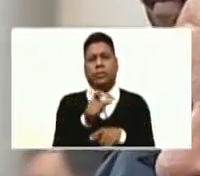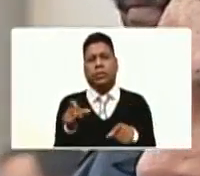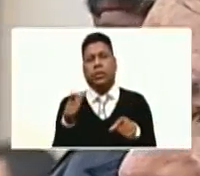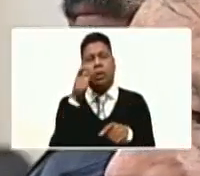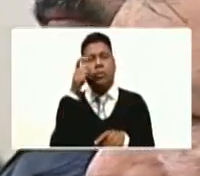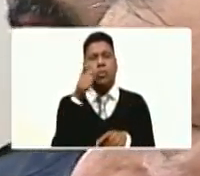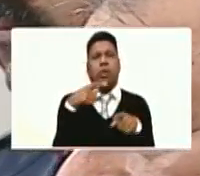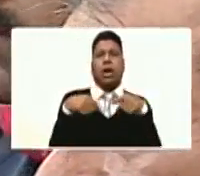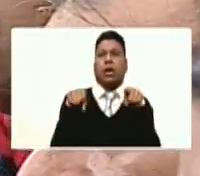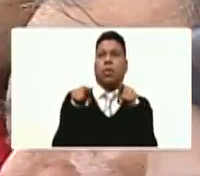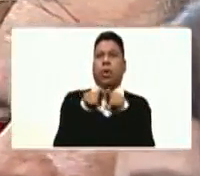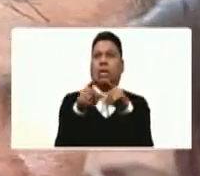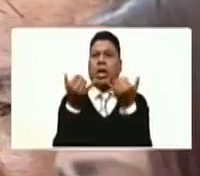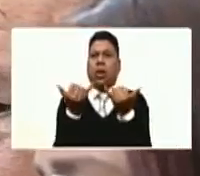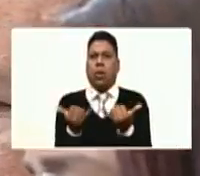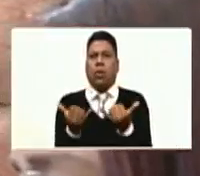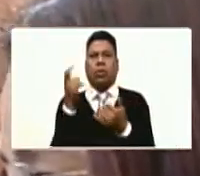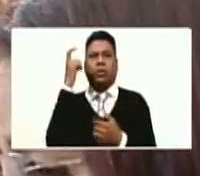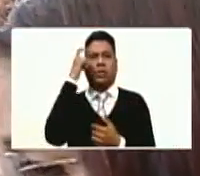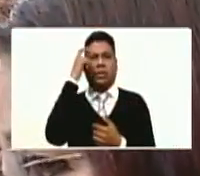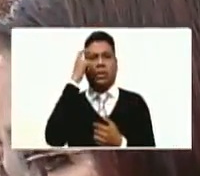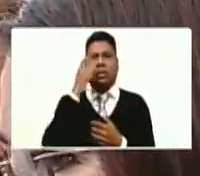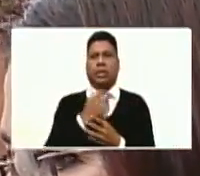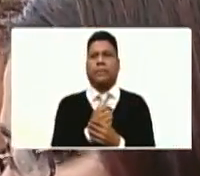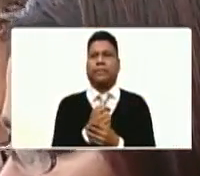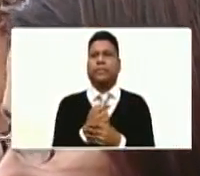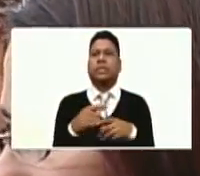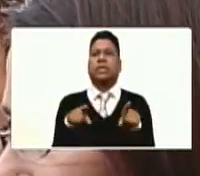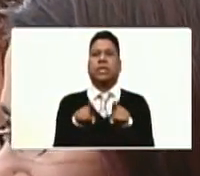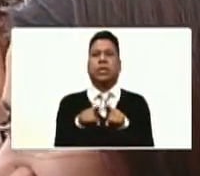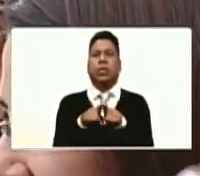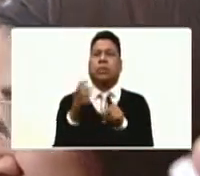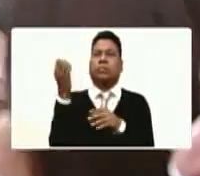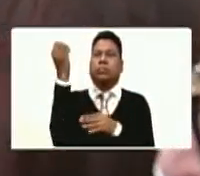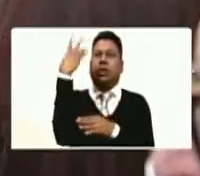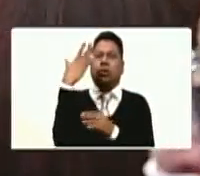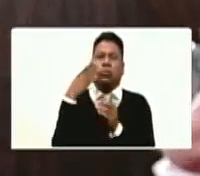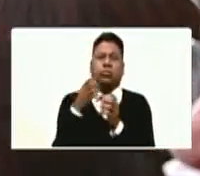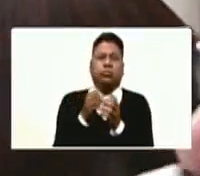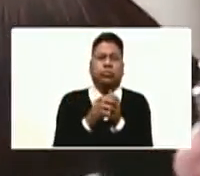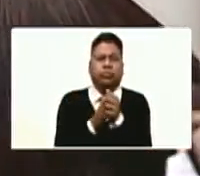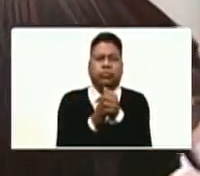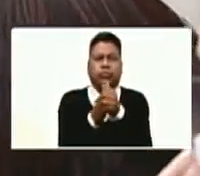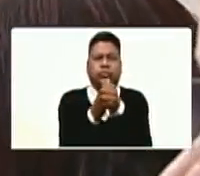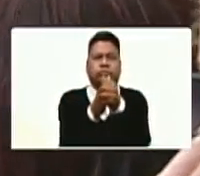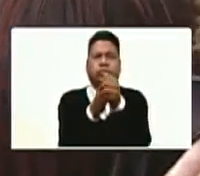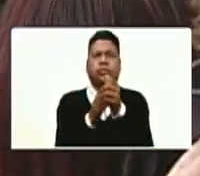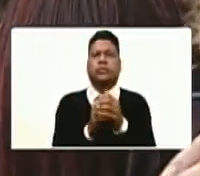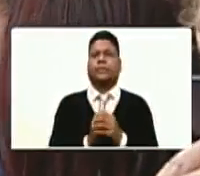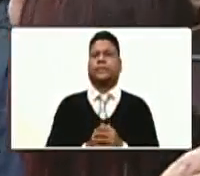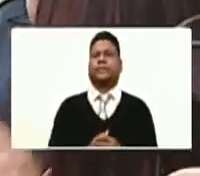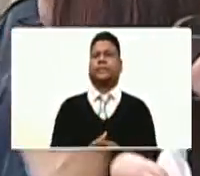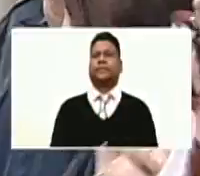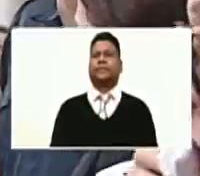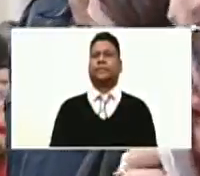al comandante hoy día como una luz, porque él trascendió. Familia chavista del pueblo de